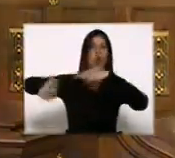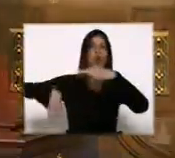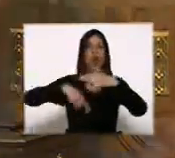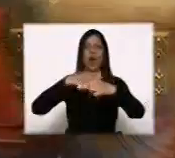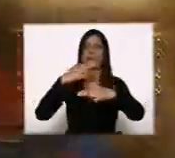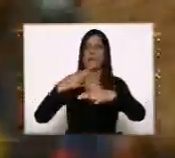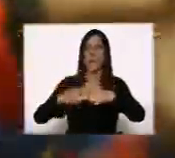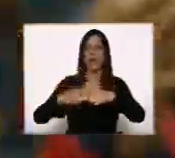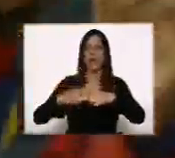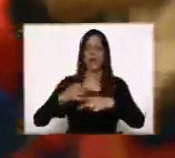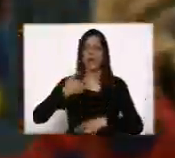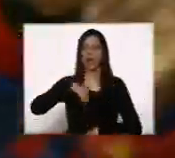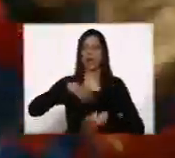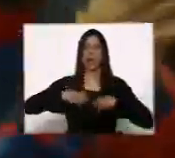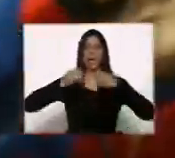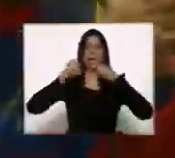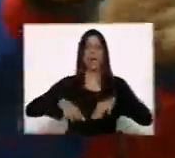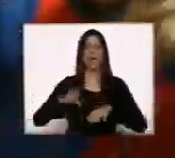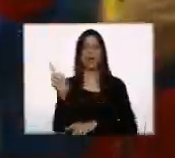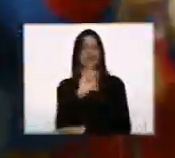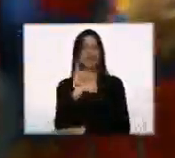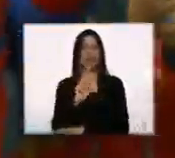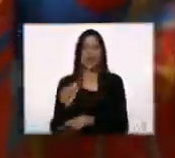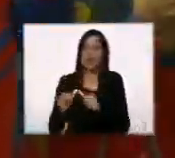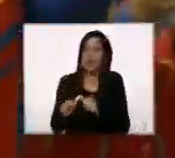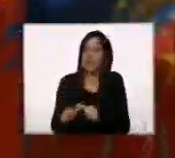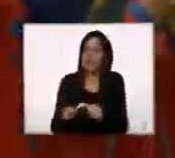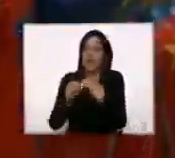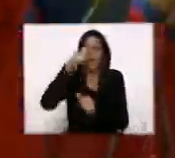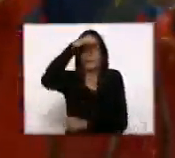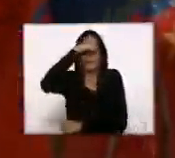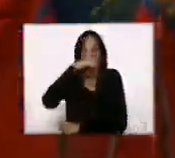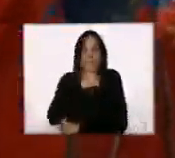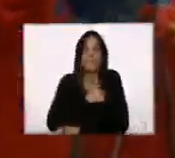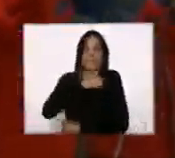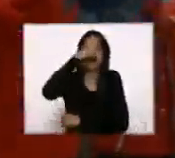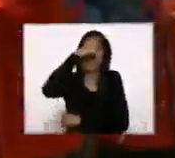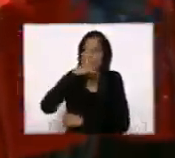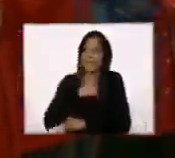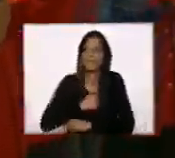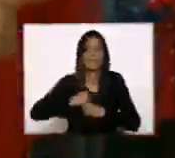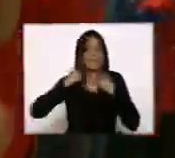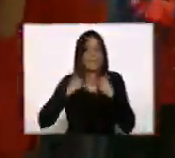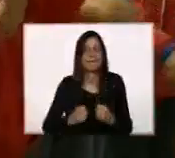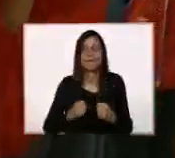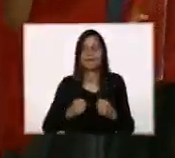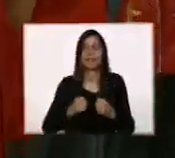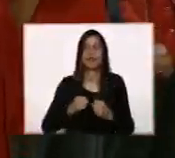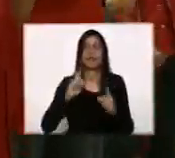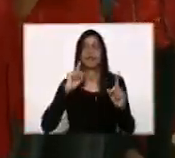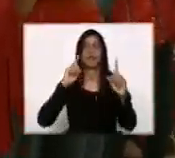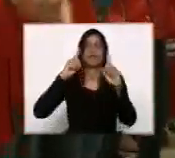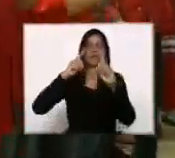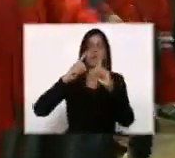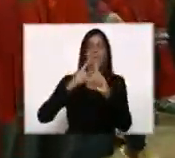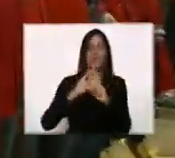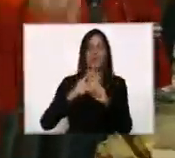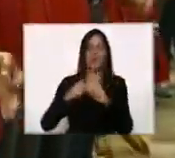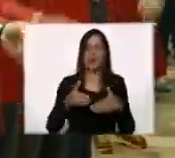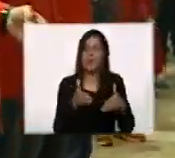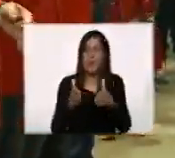No rendirnos, persistir, resistir. La línea justa es